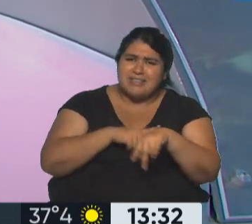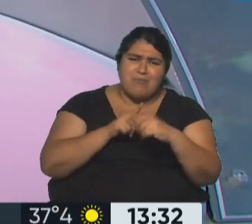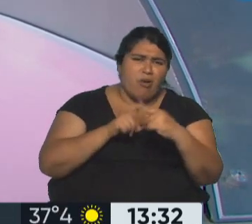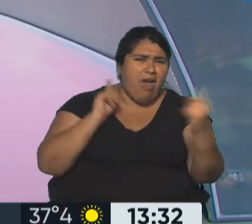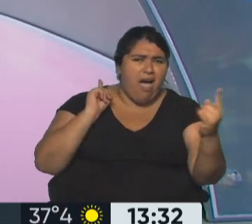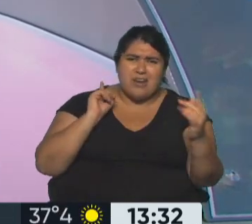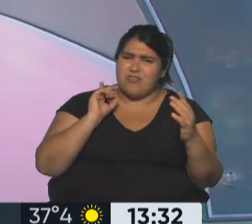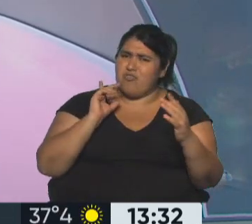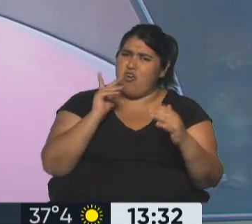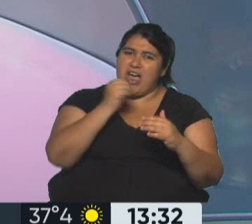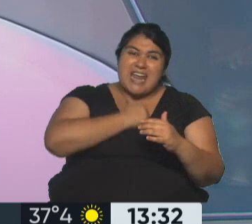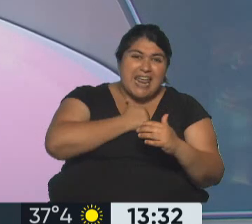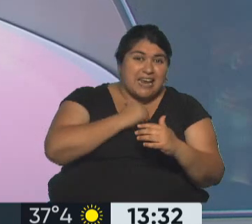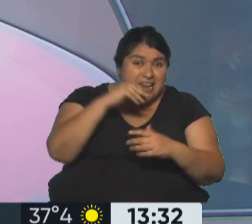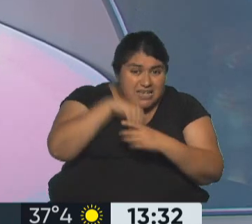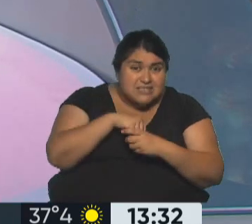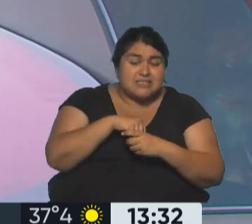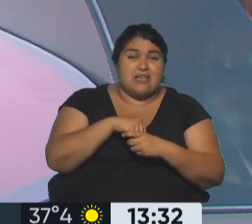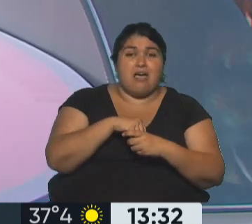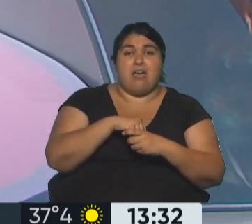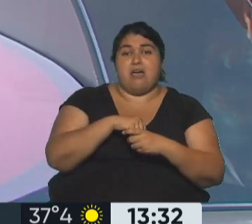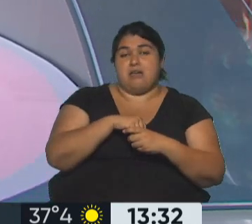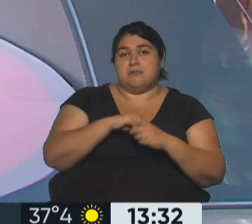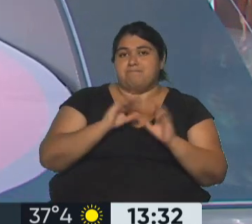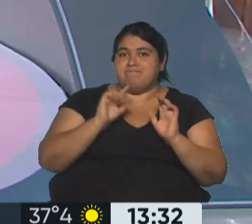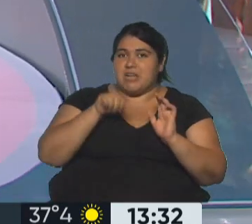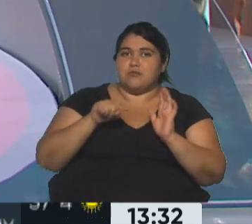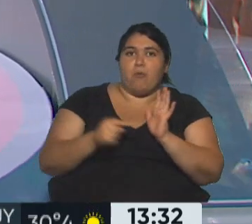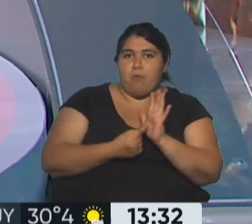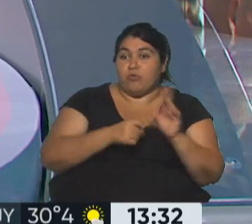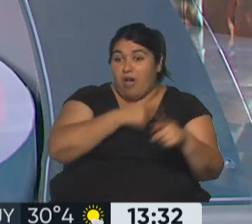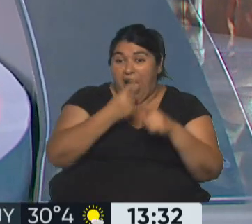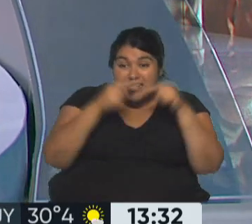ese catolicismo que tienen la curia romana a su centro, que hasta ahora